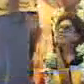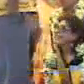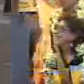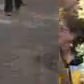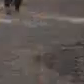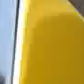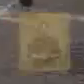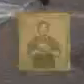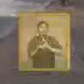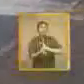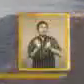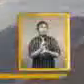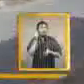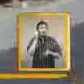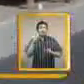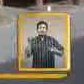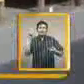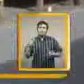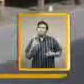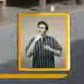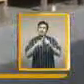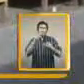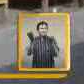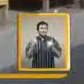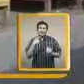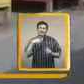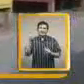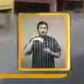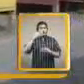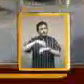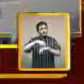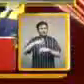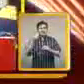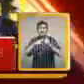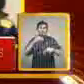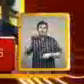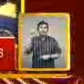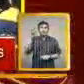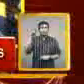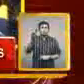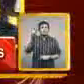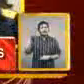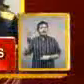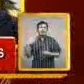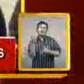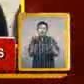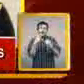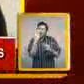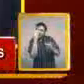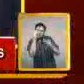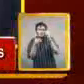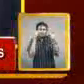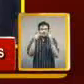paseño. Cambiamos de tema. ¿Qué manera de recibir La Paz visitantes importantes? Les contamos que Jeremy Brown, el vicecanciller de